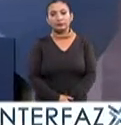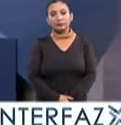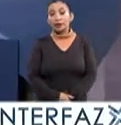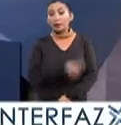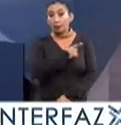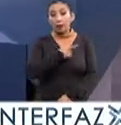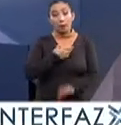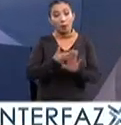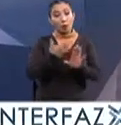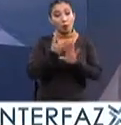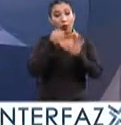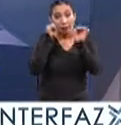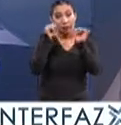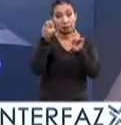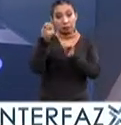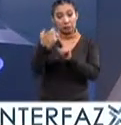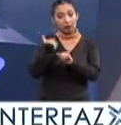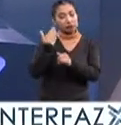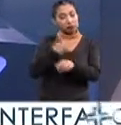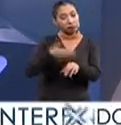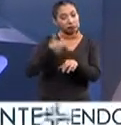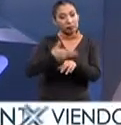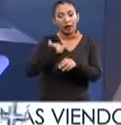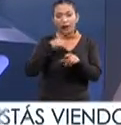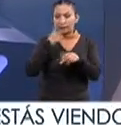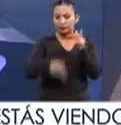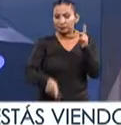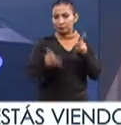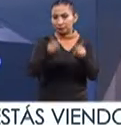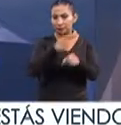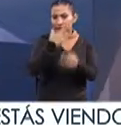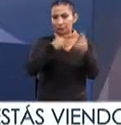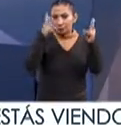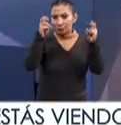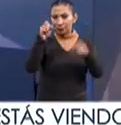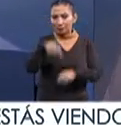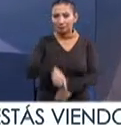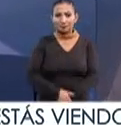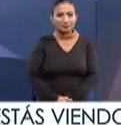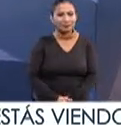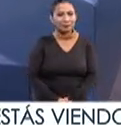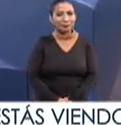es, hay que poner mucha atención en este proceso educativo. Vamos a hacer una breve pausa y seguimos hablando de este tema.